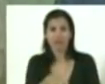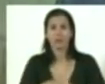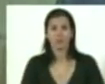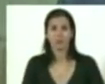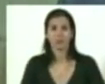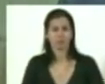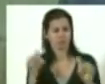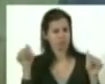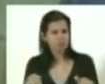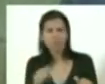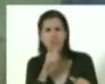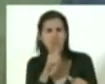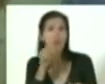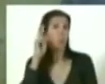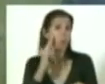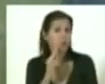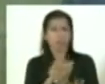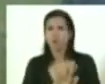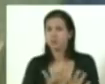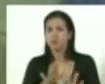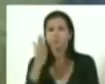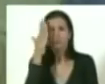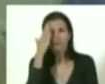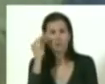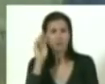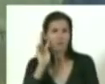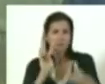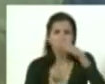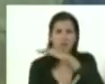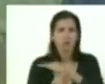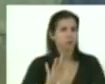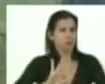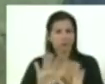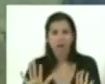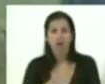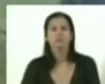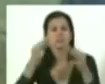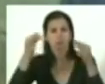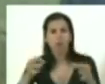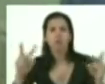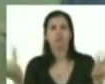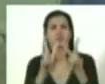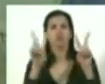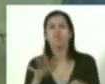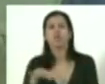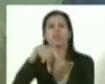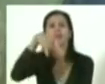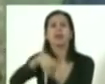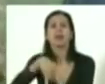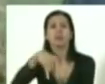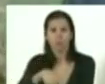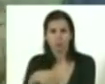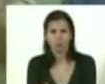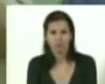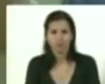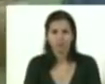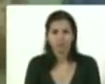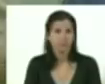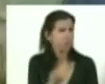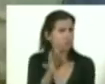donde Bolívar ya presagiaba la victoria en Carabobo. No